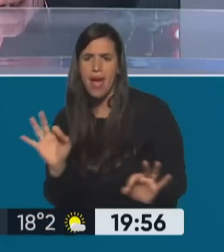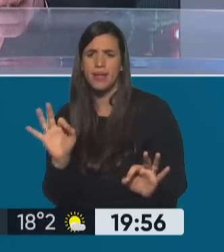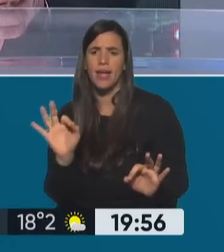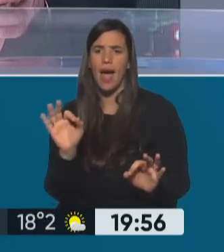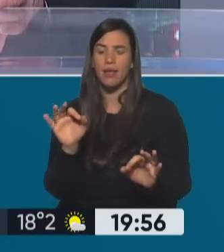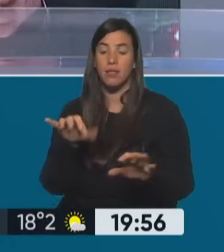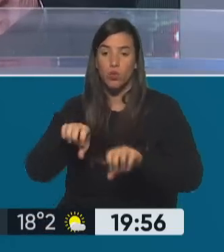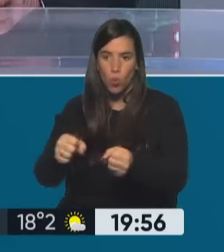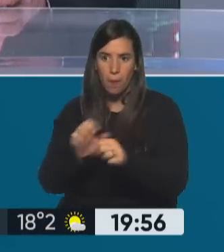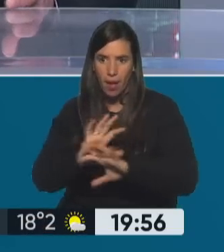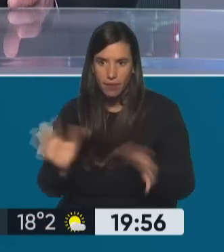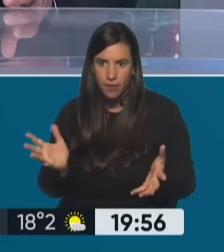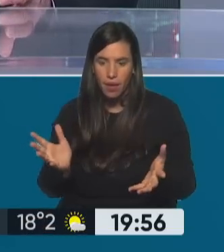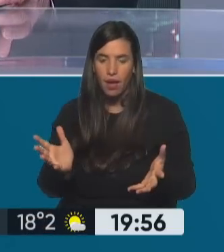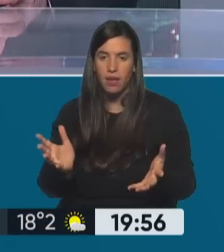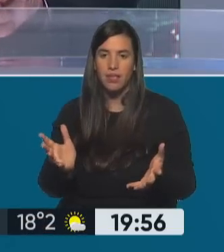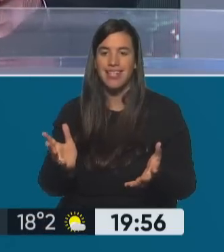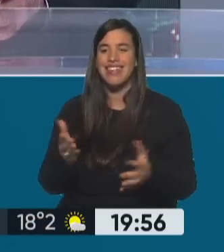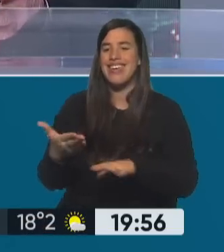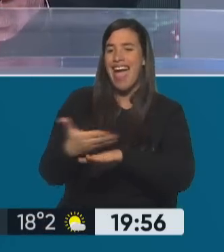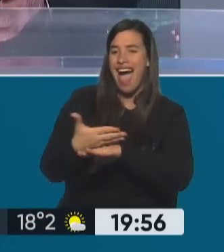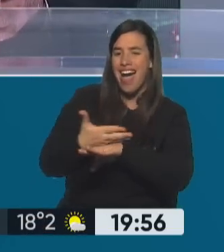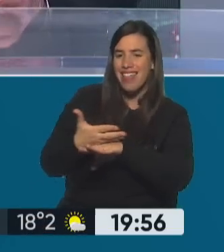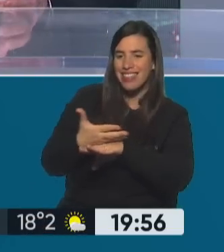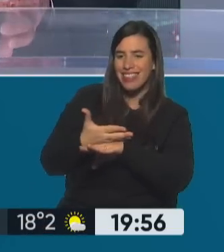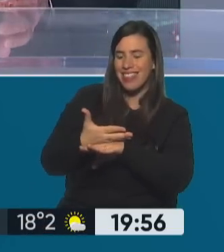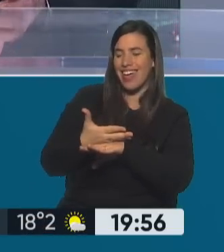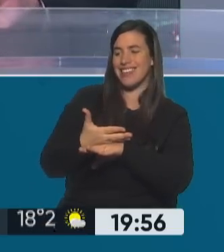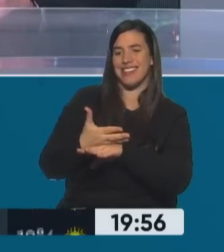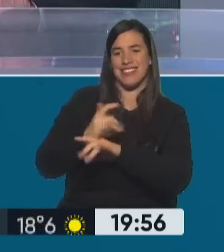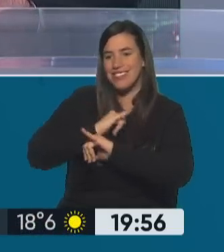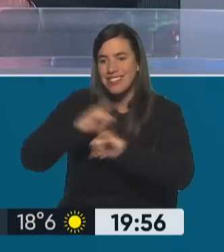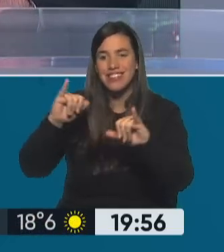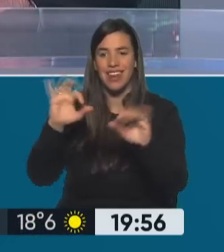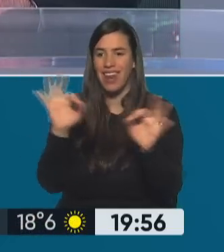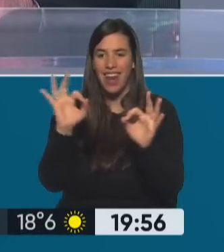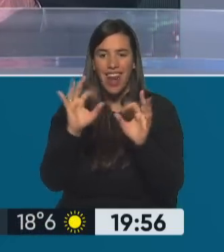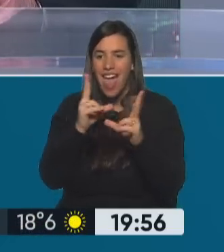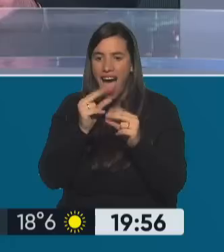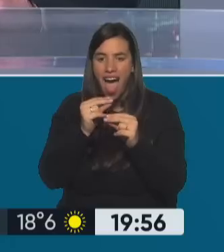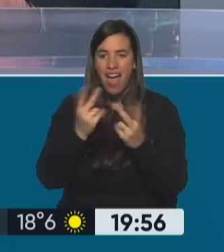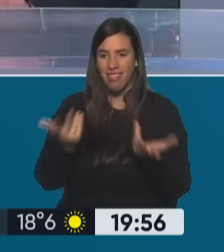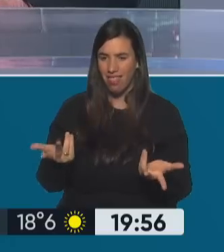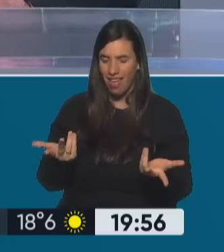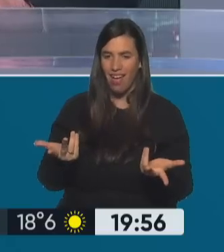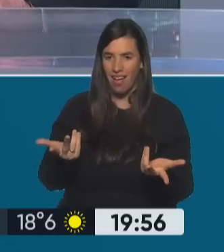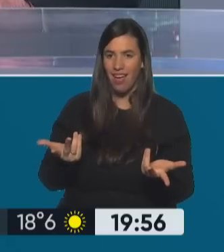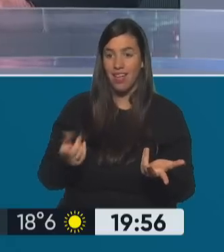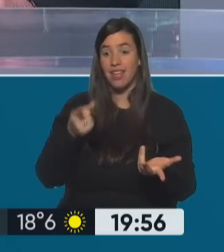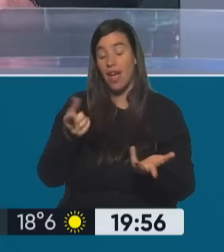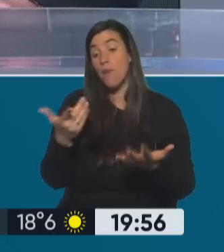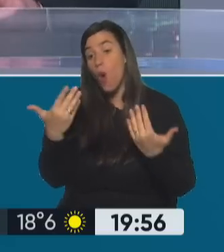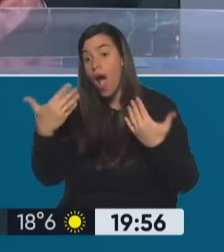habido un pronunciamiento o no hacen referencia a un pronunciamiento previo que podrían